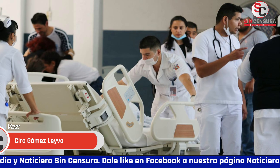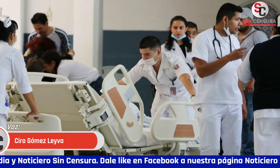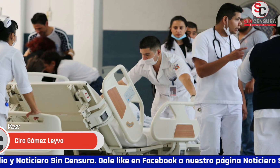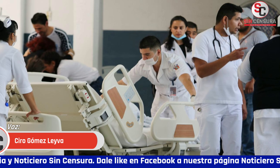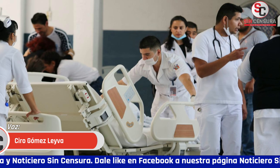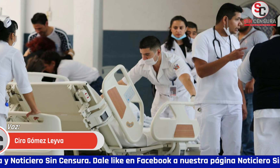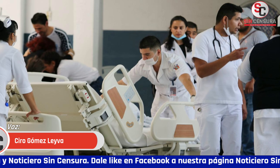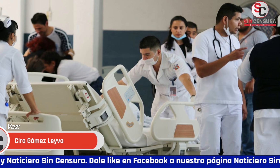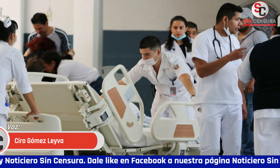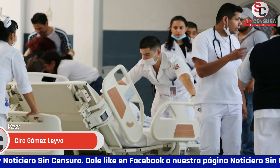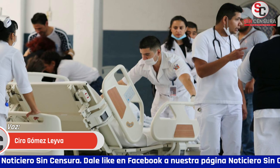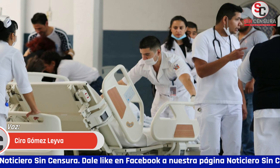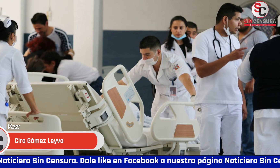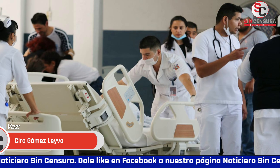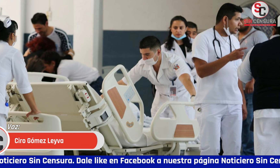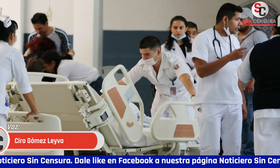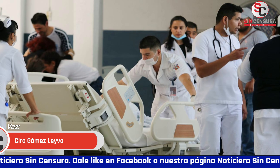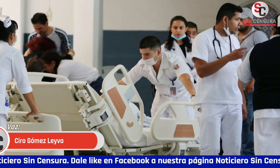lo requieran.